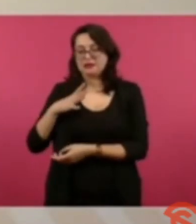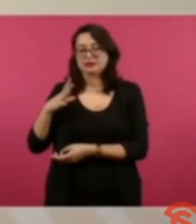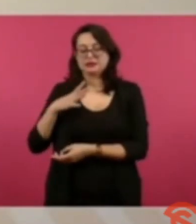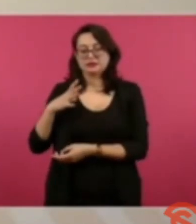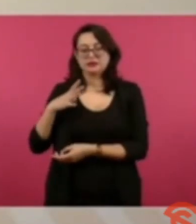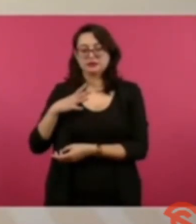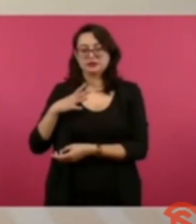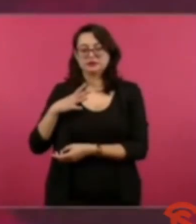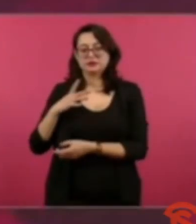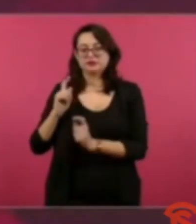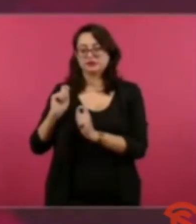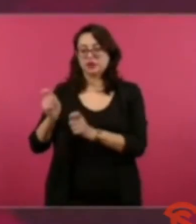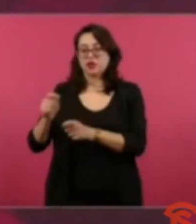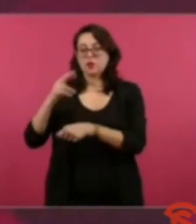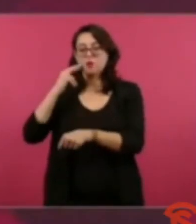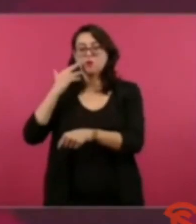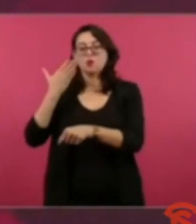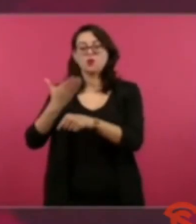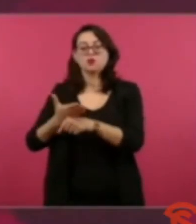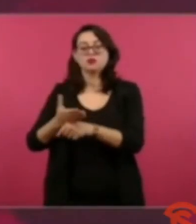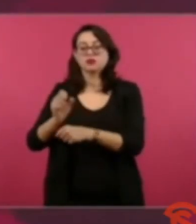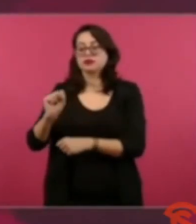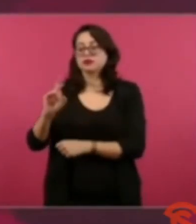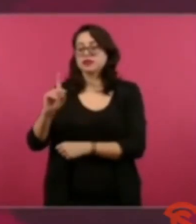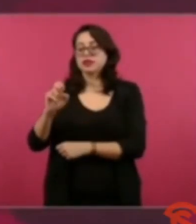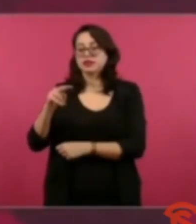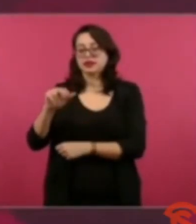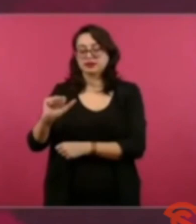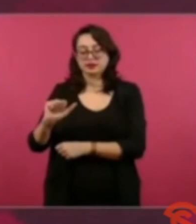un vivero que está a cargo de la Secretaría de la Defensa,